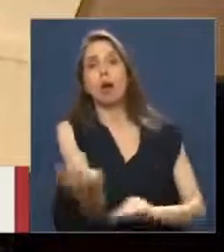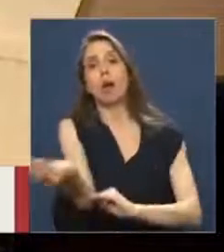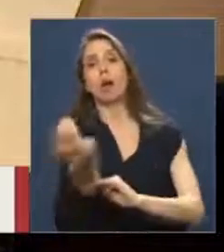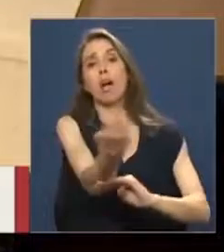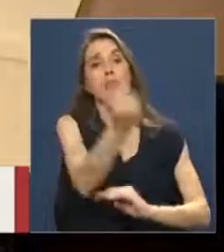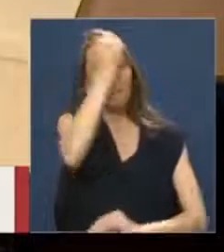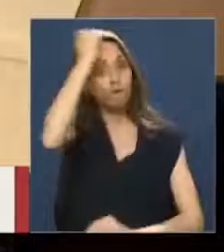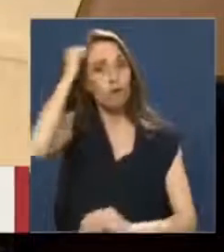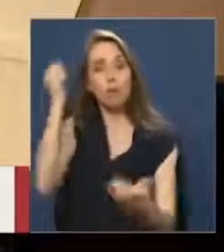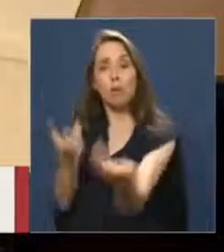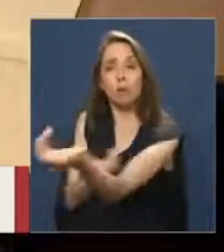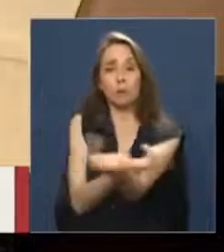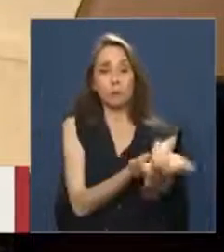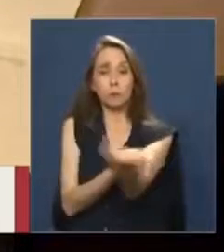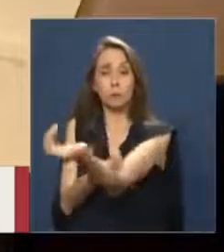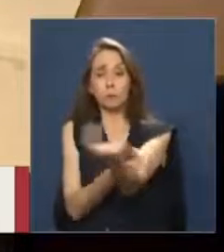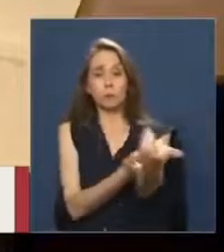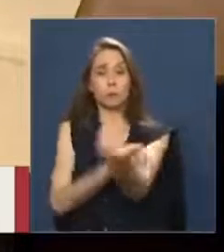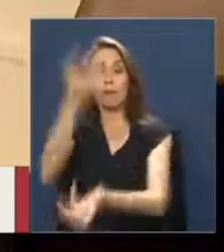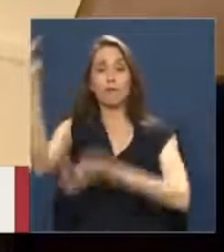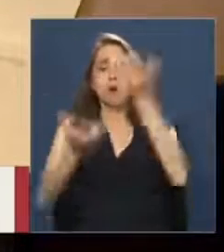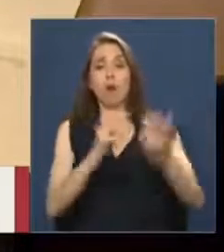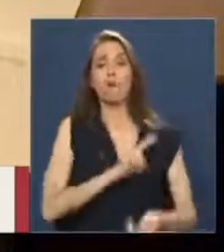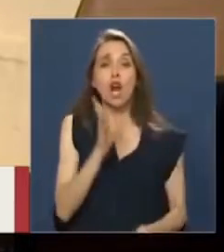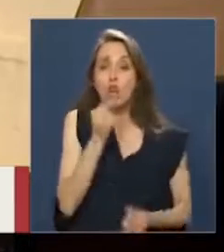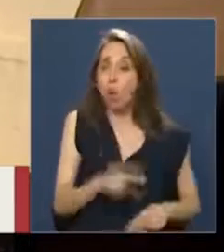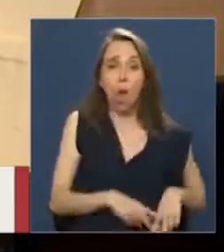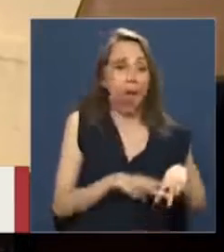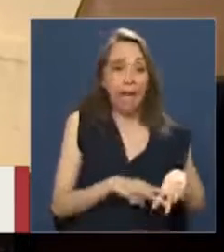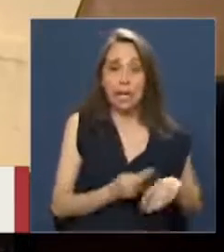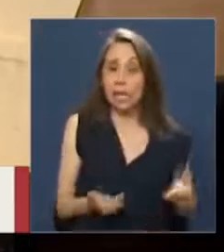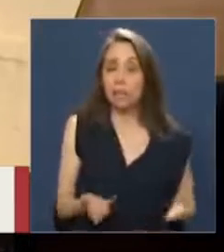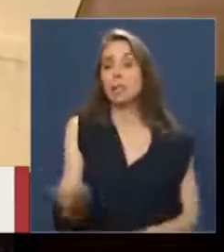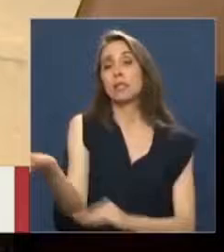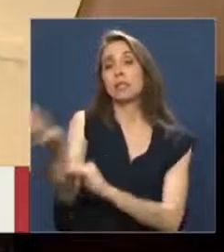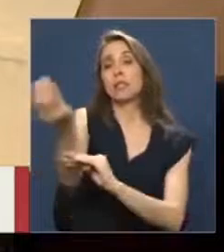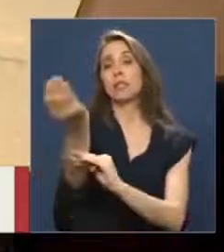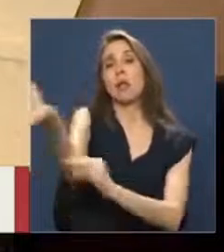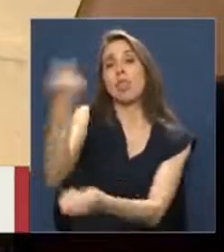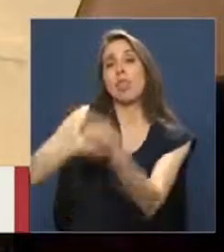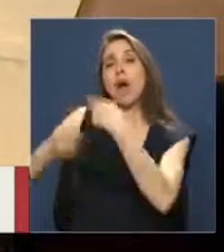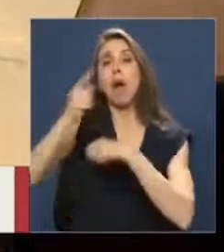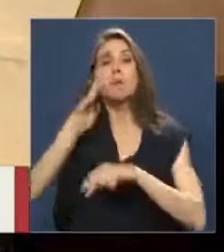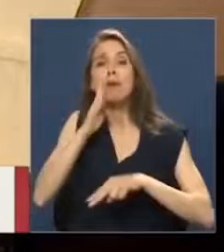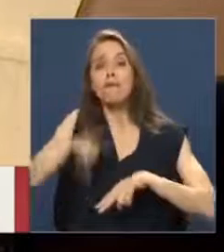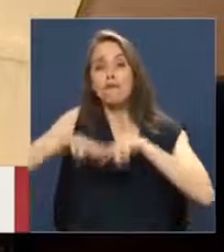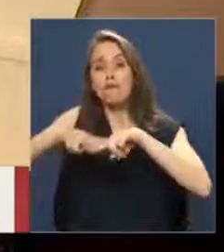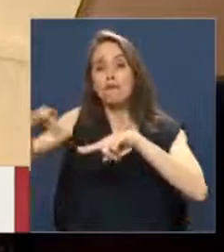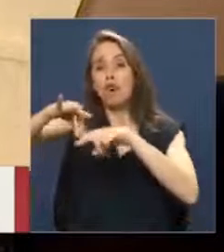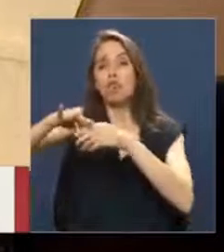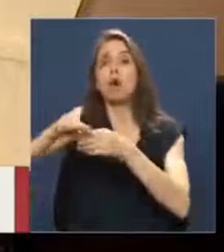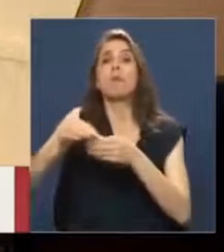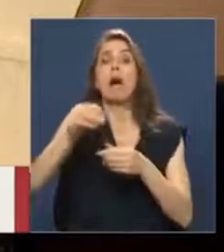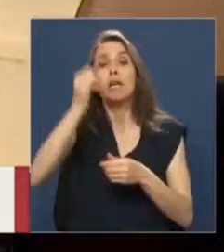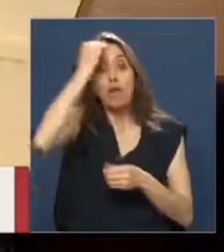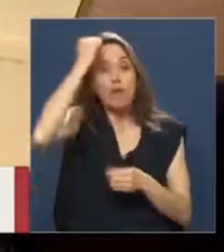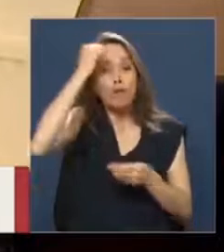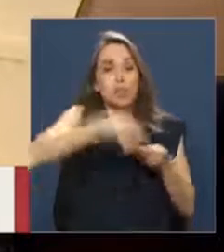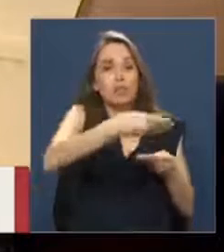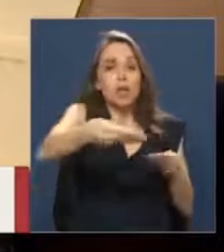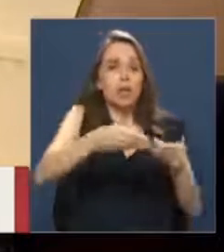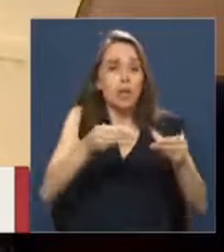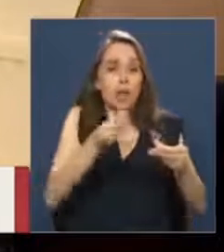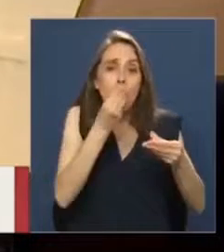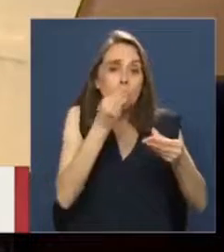que están combatiendo hoy el incendio de Valparaíso están apostando también a la beneficencia para tener barritas de cereal para